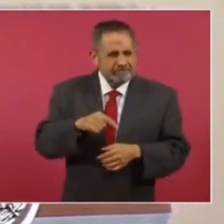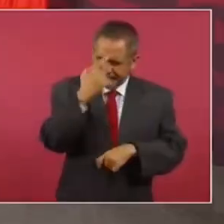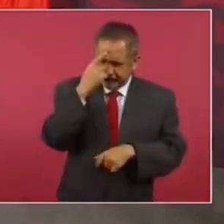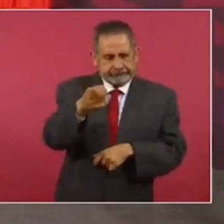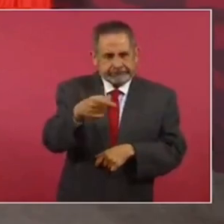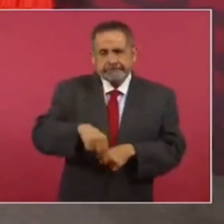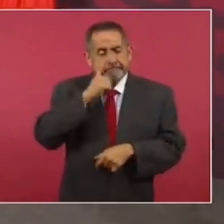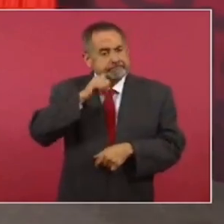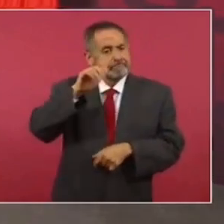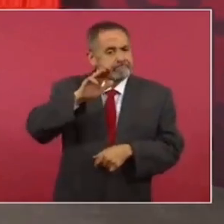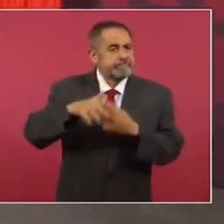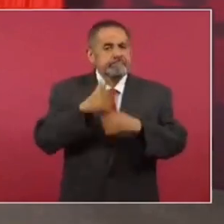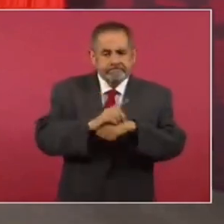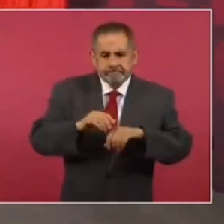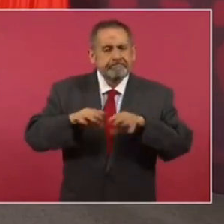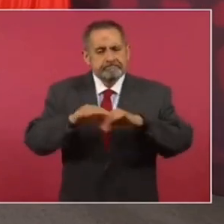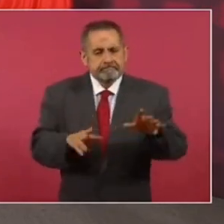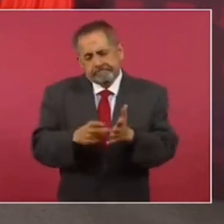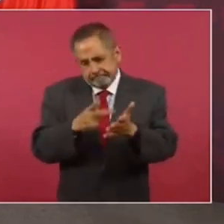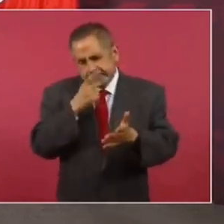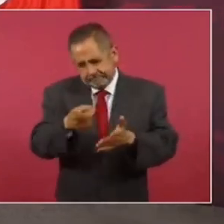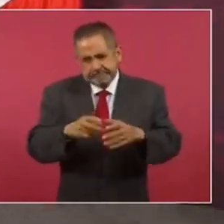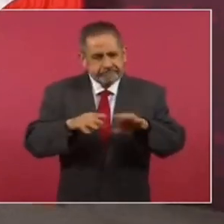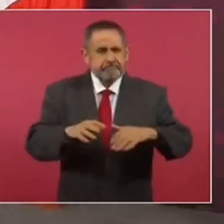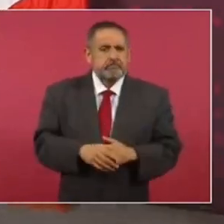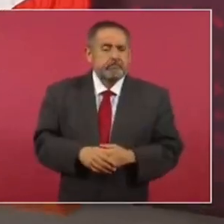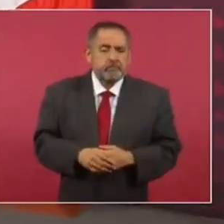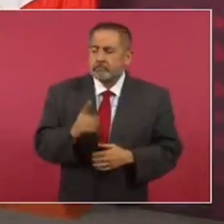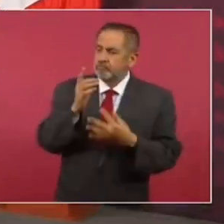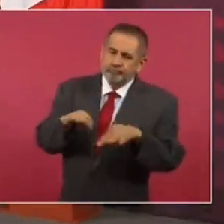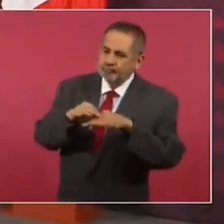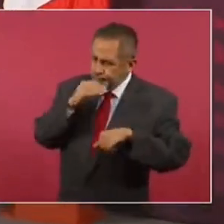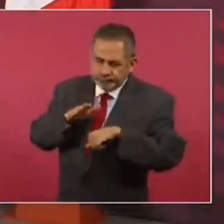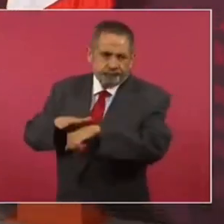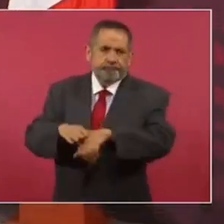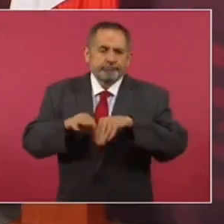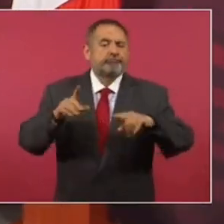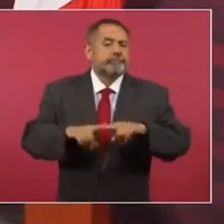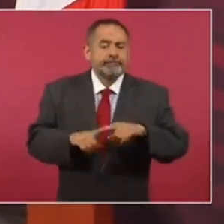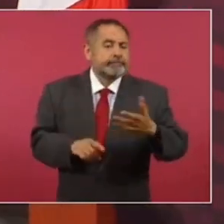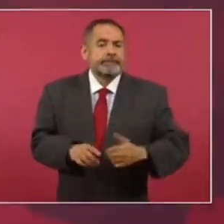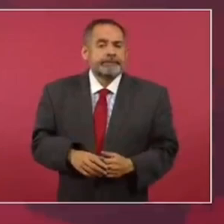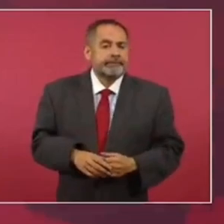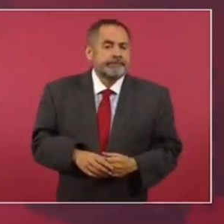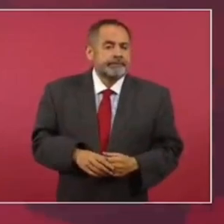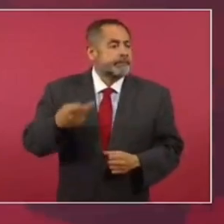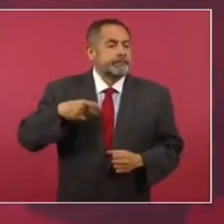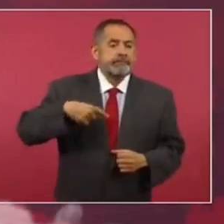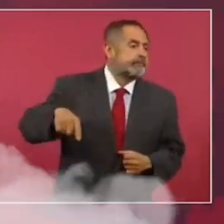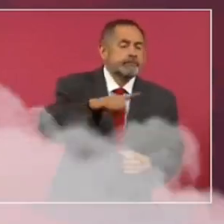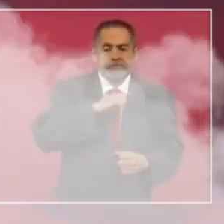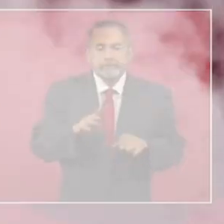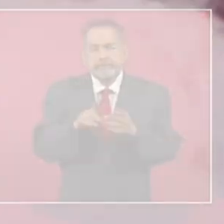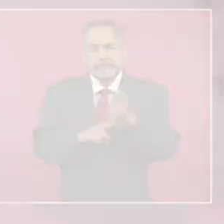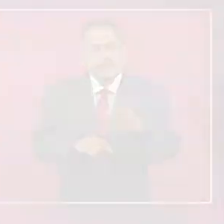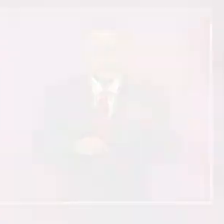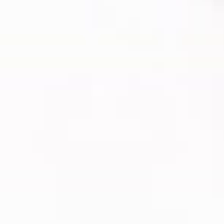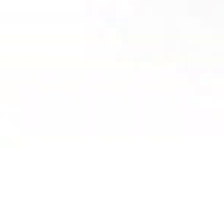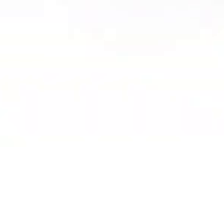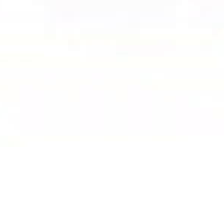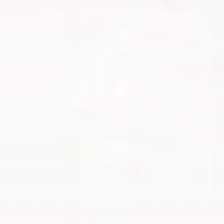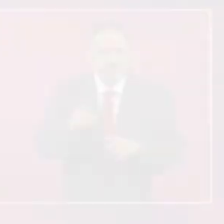Impunidad. Pero, te insisto, ¿no? Porque es importante que la gente